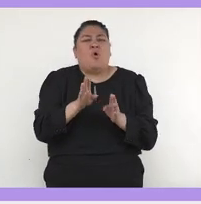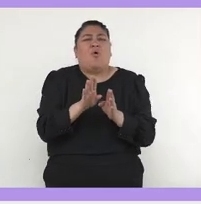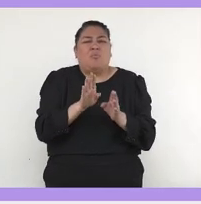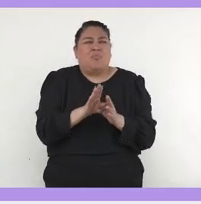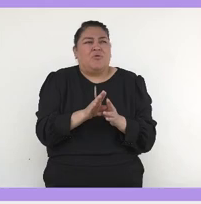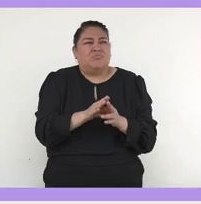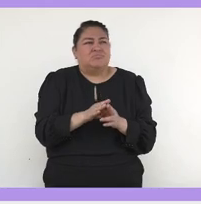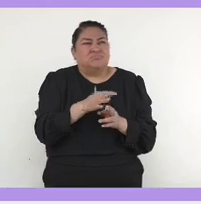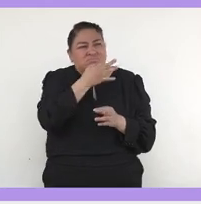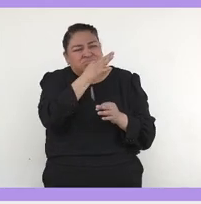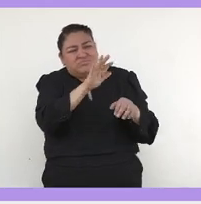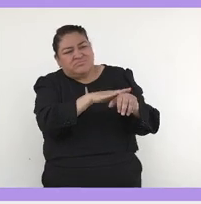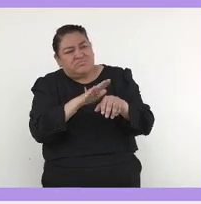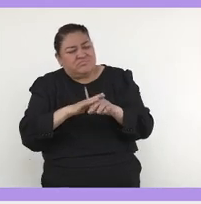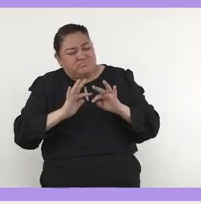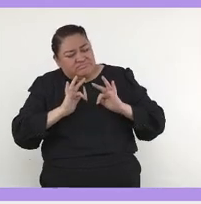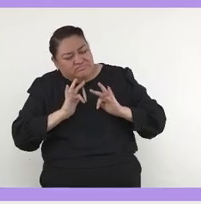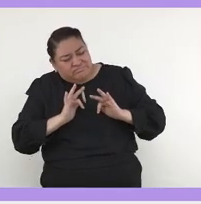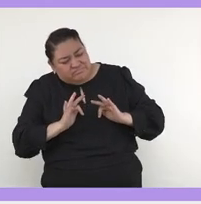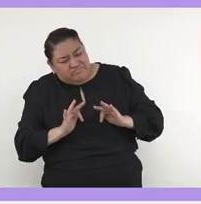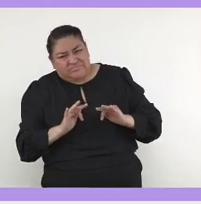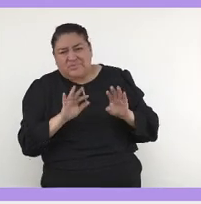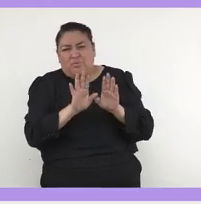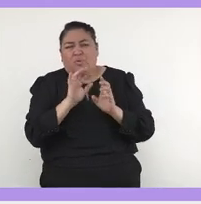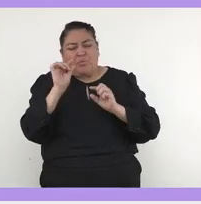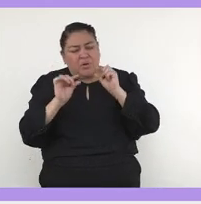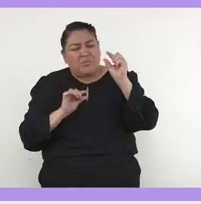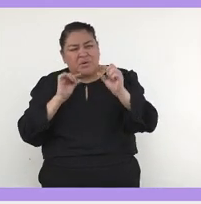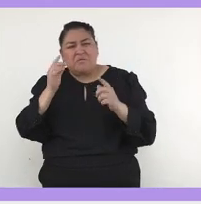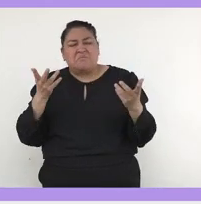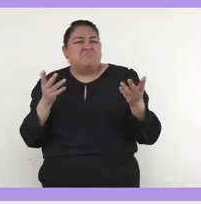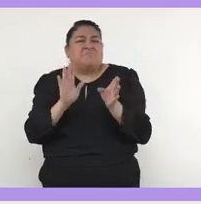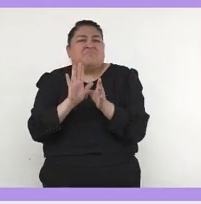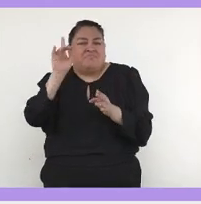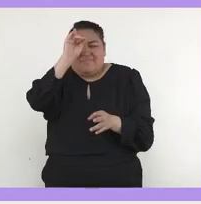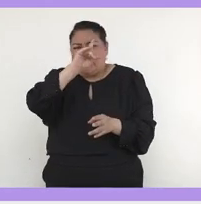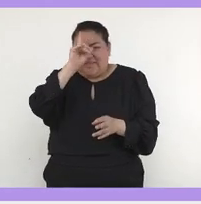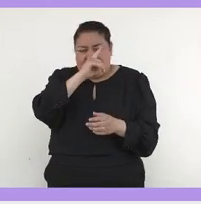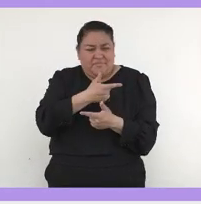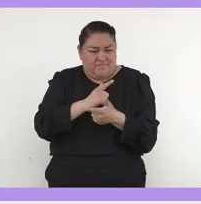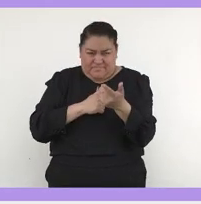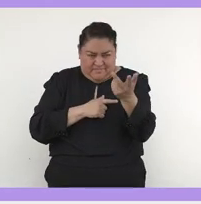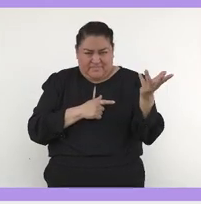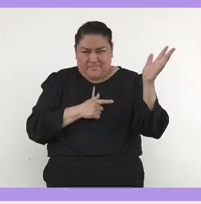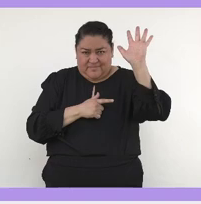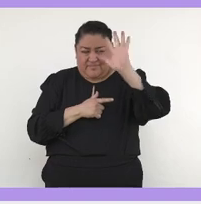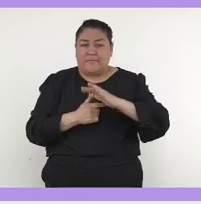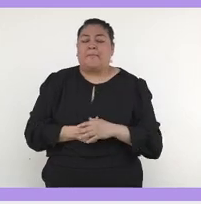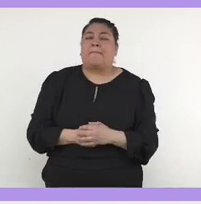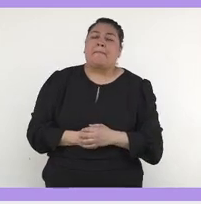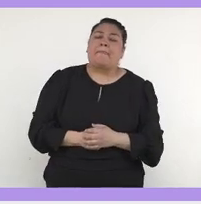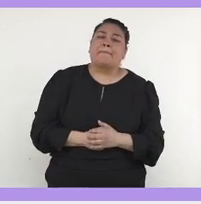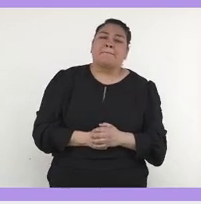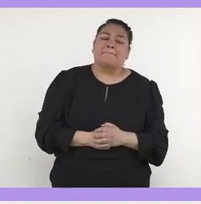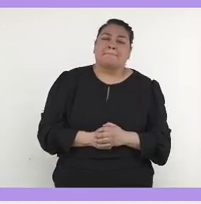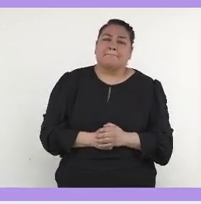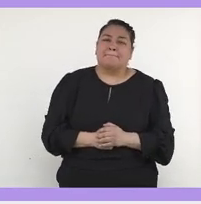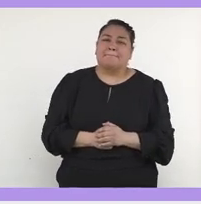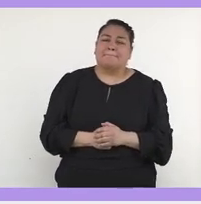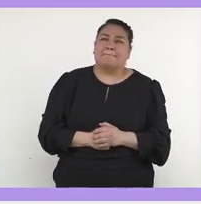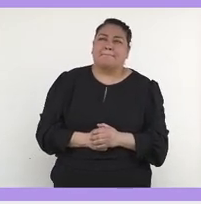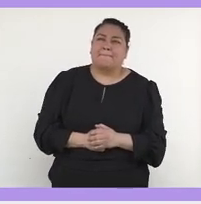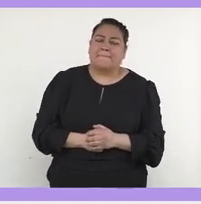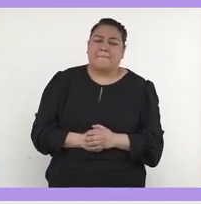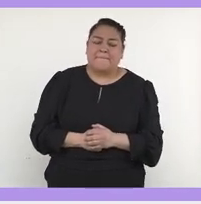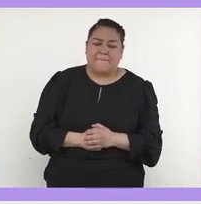dónde lo vamos a encaminar o cómo se encamina el futuro del fútbol femenil en ese aspecto el que quiera o menciono nombres adelante